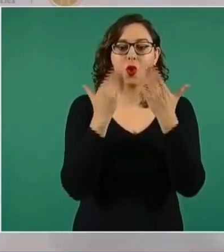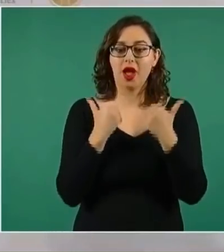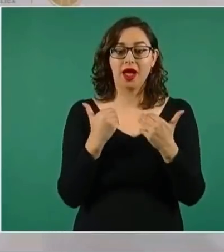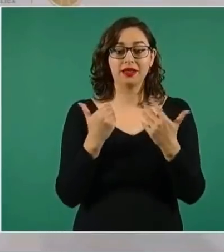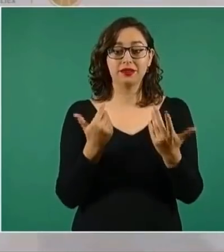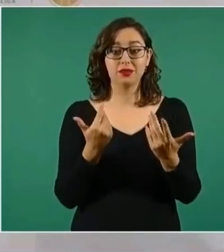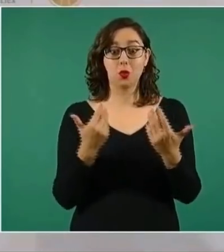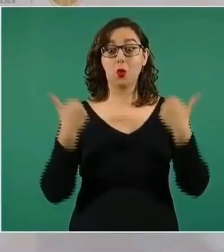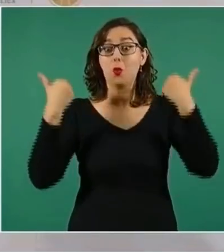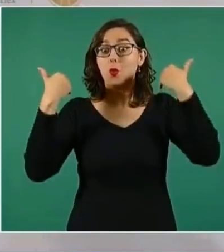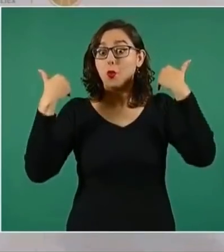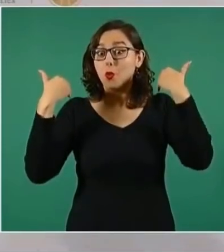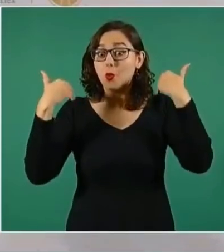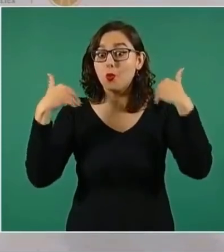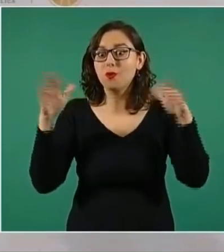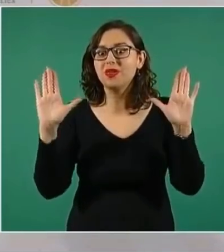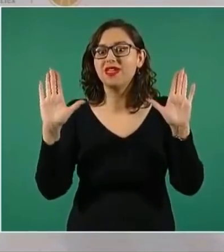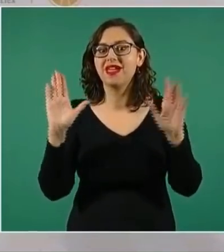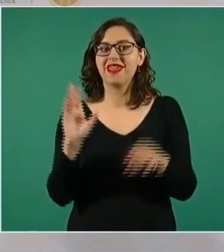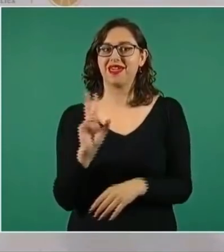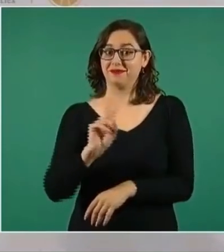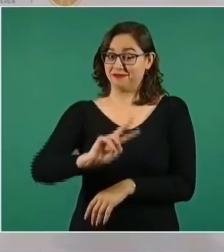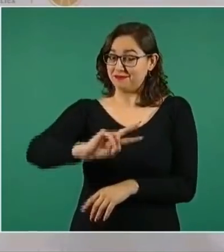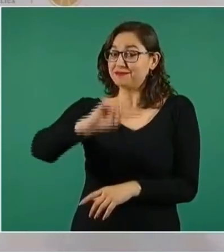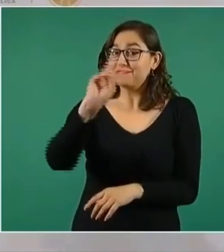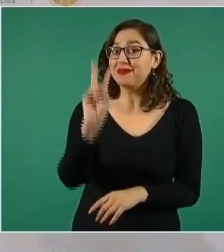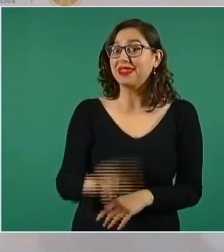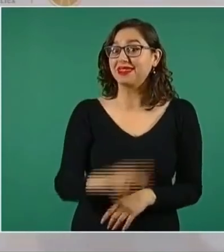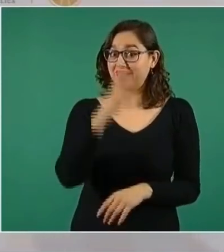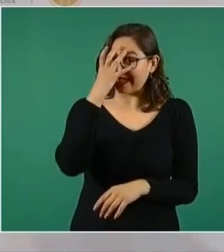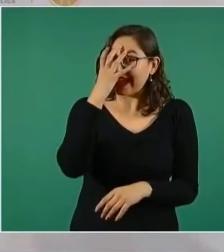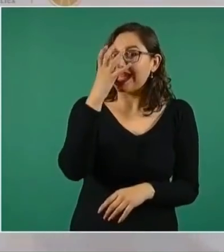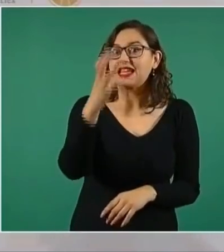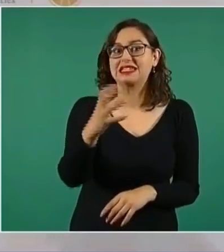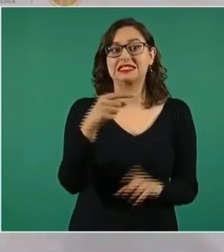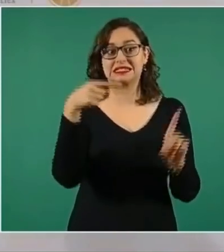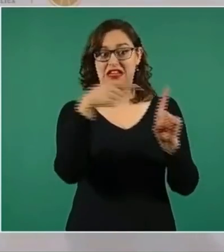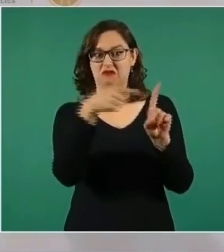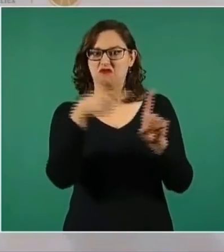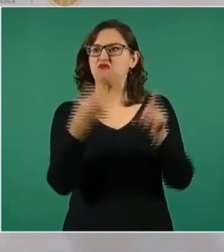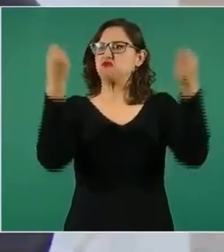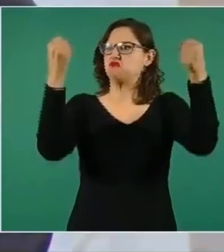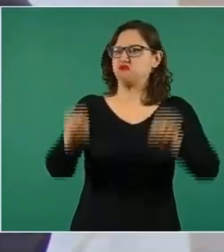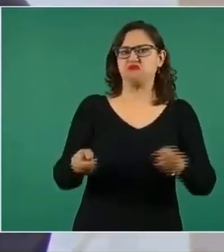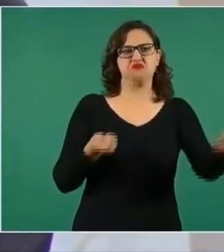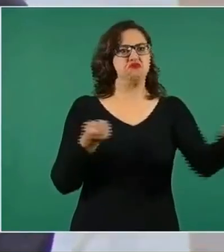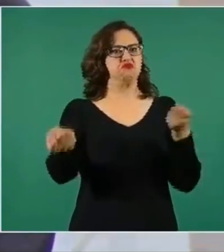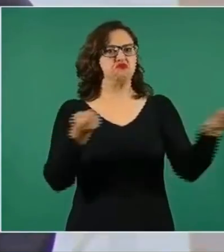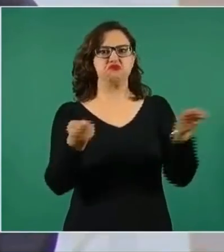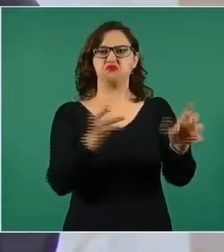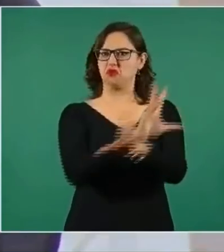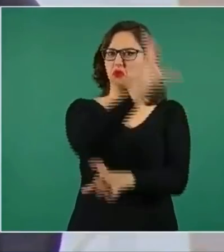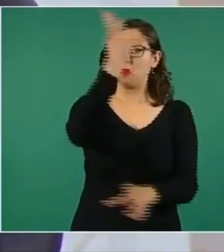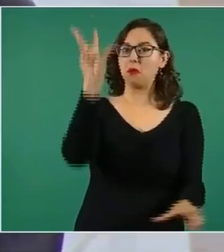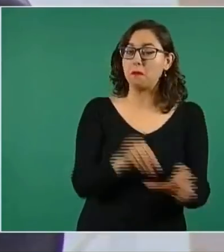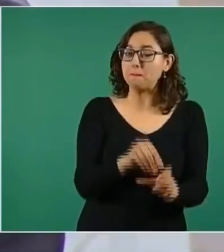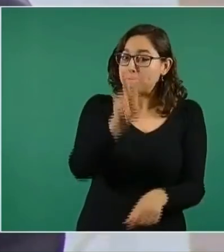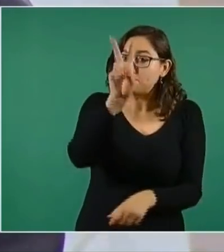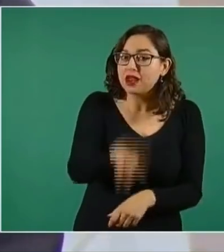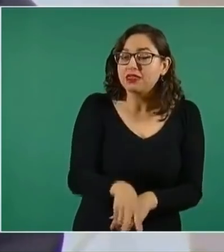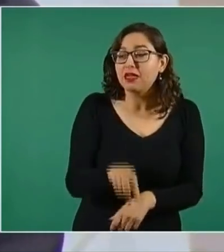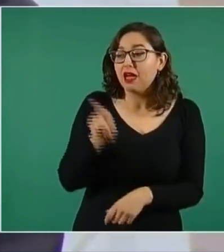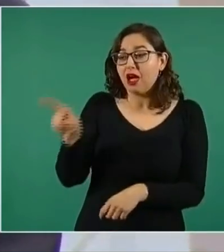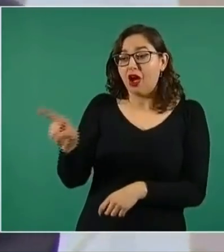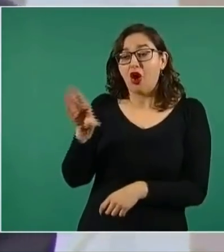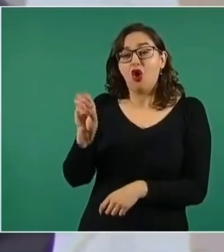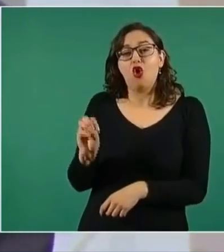tiranía, no habría sido posible que Cortés llegara con